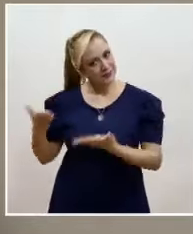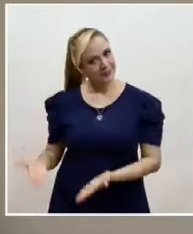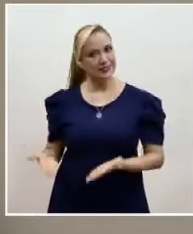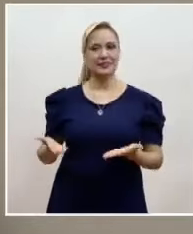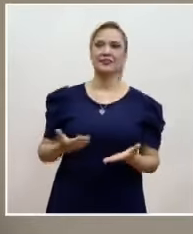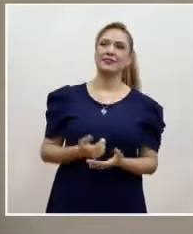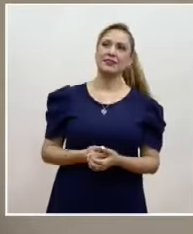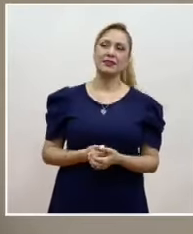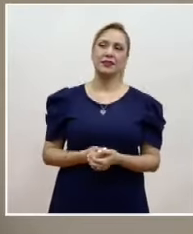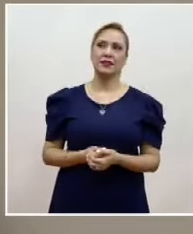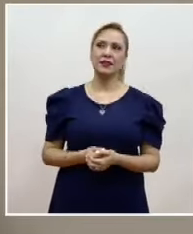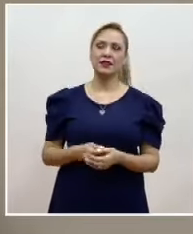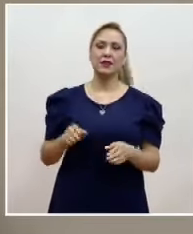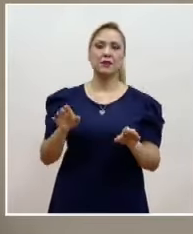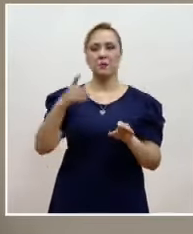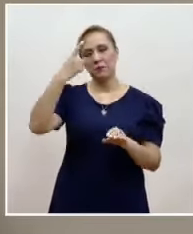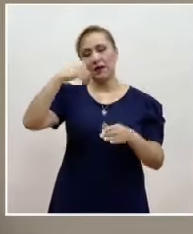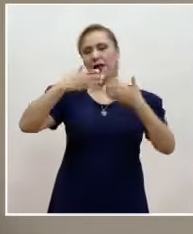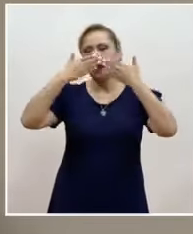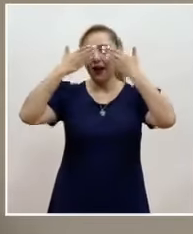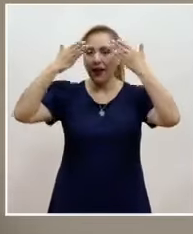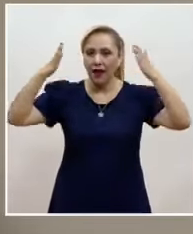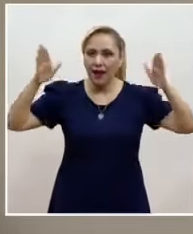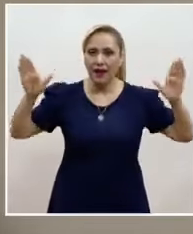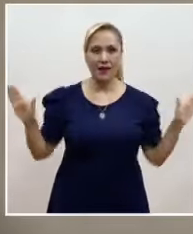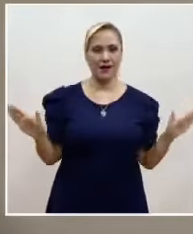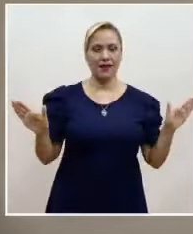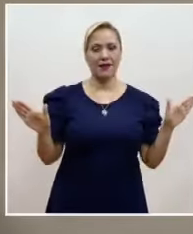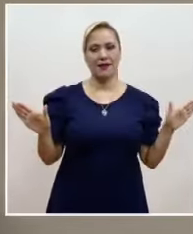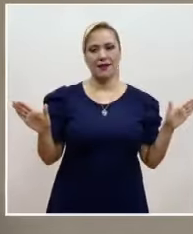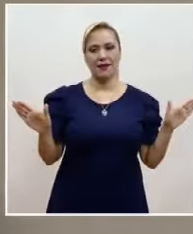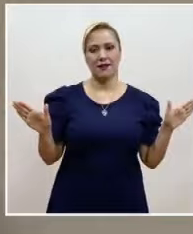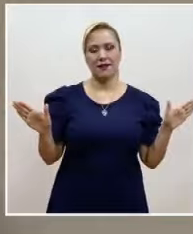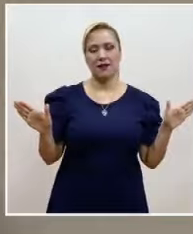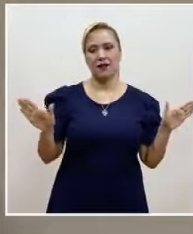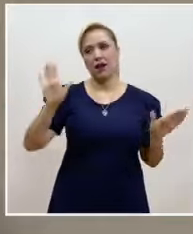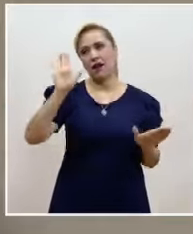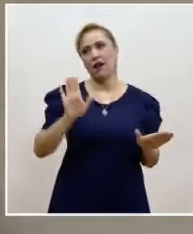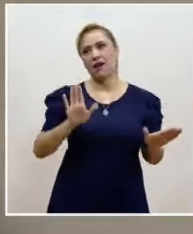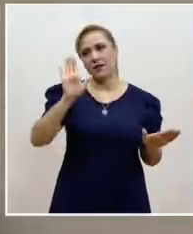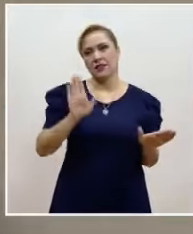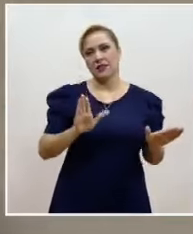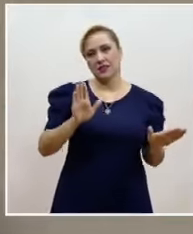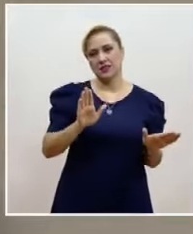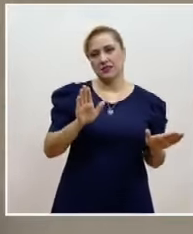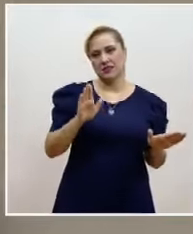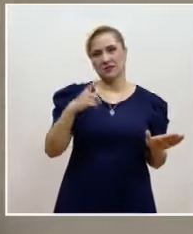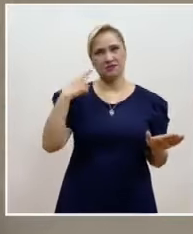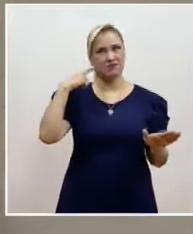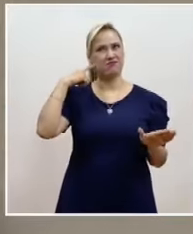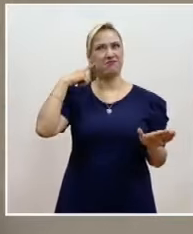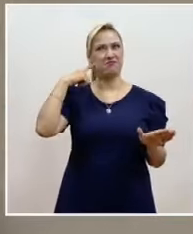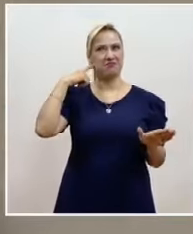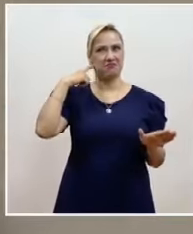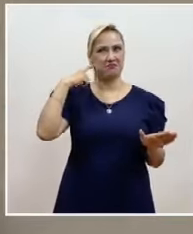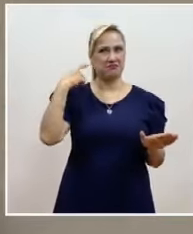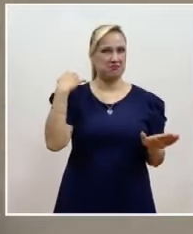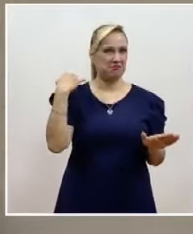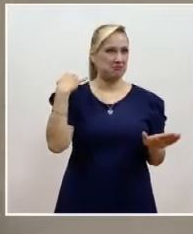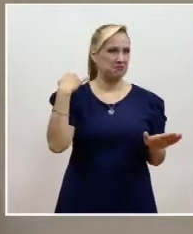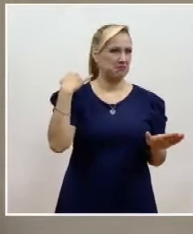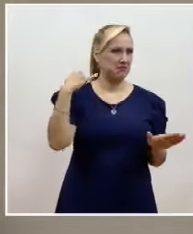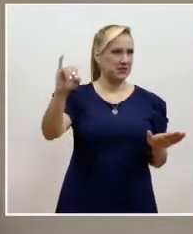una forma de abrir nuestros panoramas. La palabra disruptiva a veces suena rara, ¿no? Es como, ay, disruptivo. Pero al final